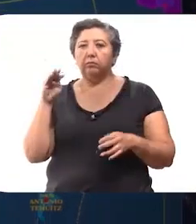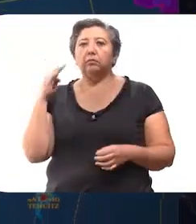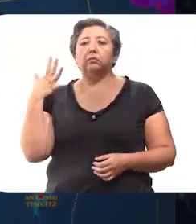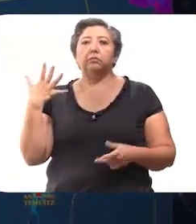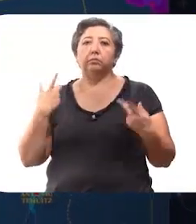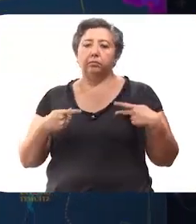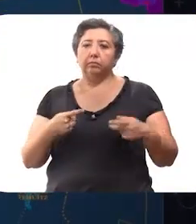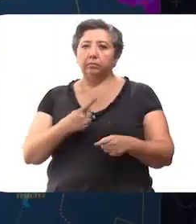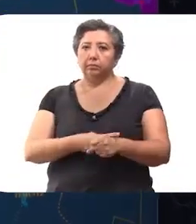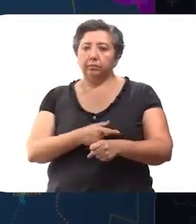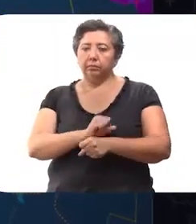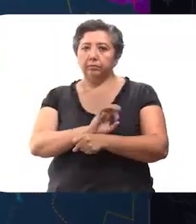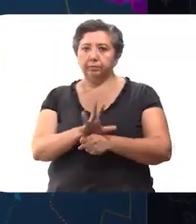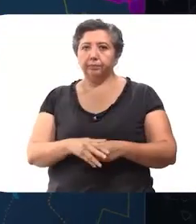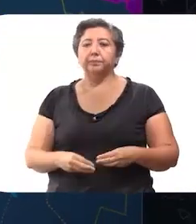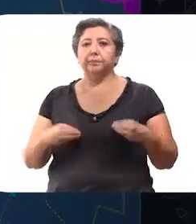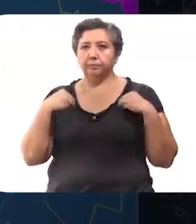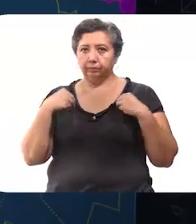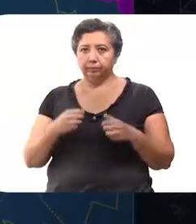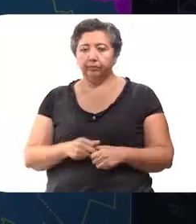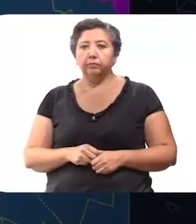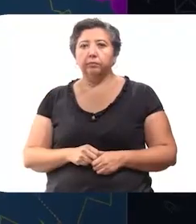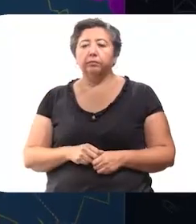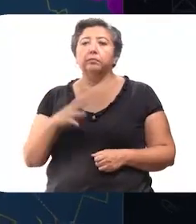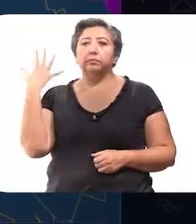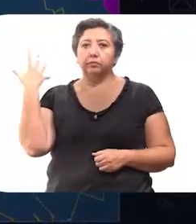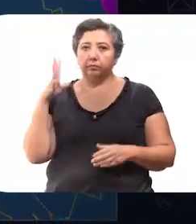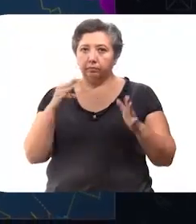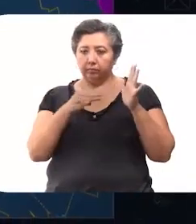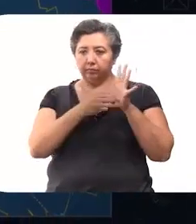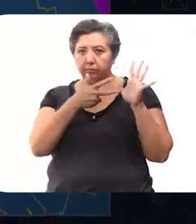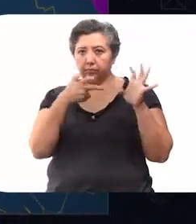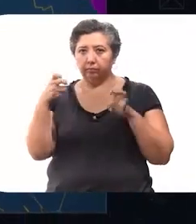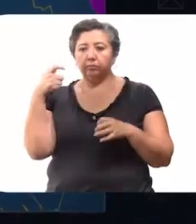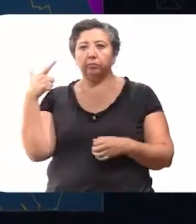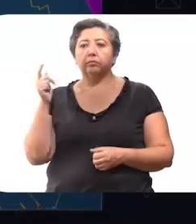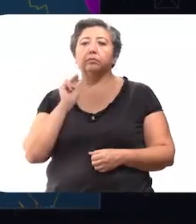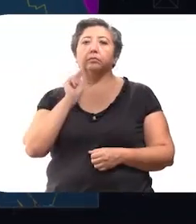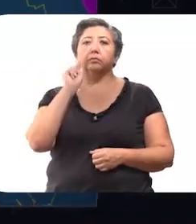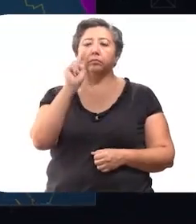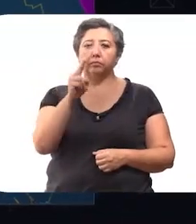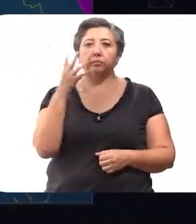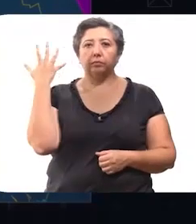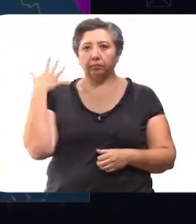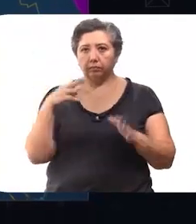40.695 personas contagiadas de coronavirus, que viven 10.807 en la zona norte,